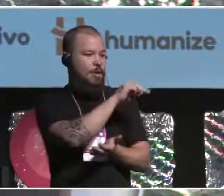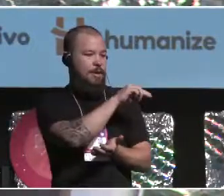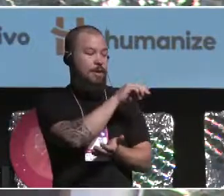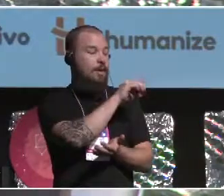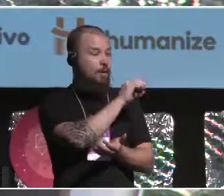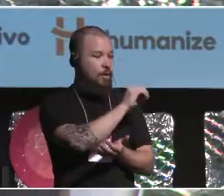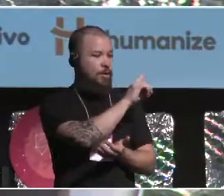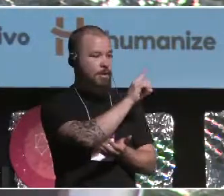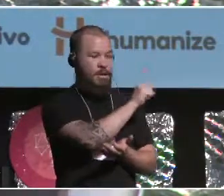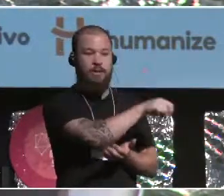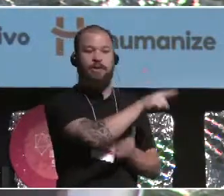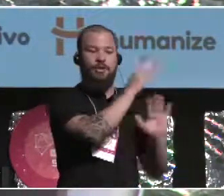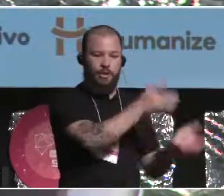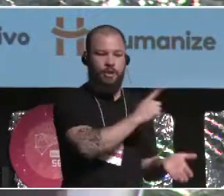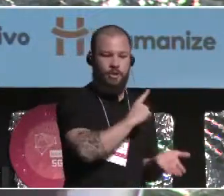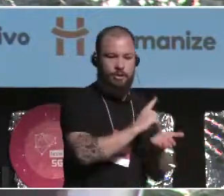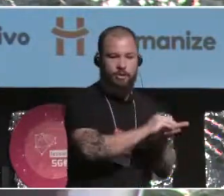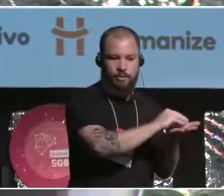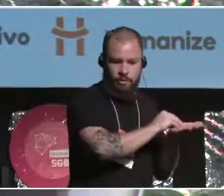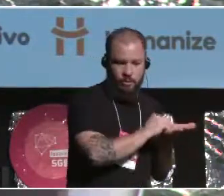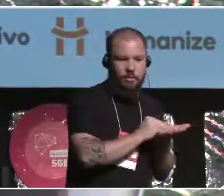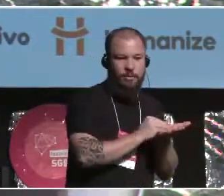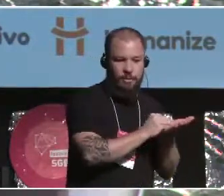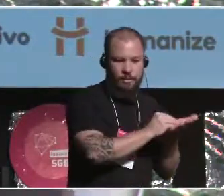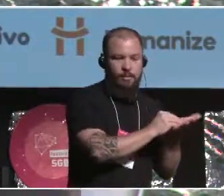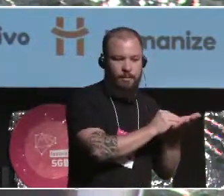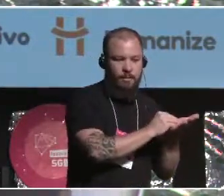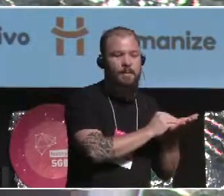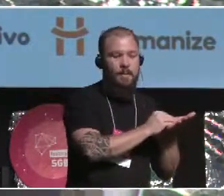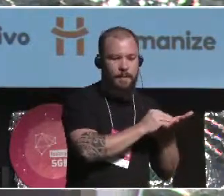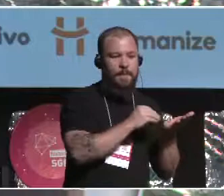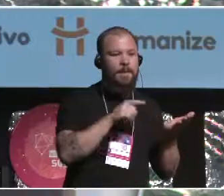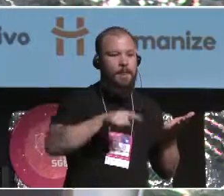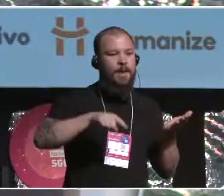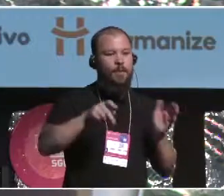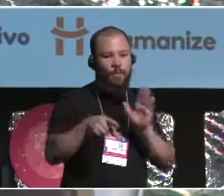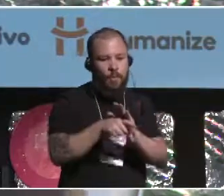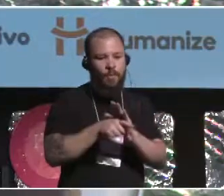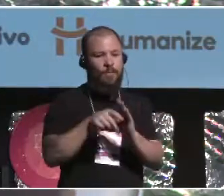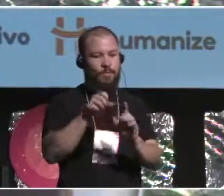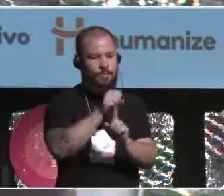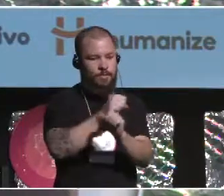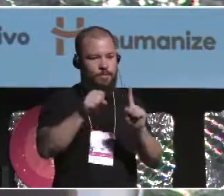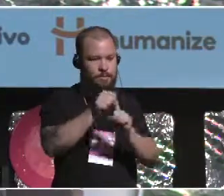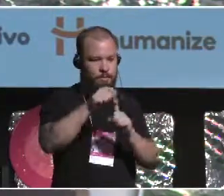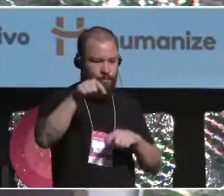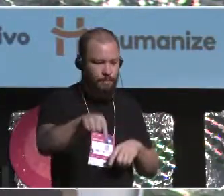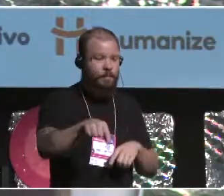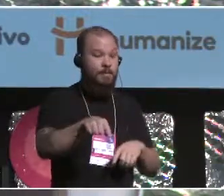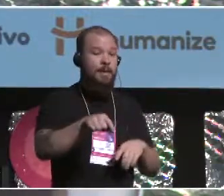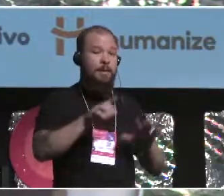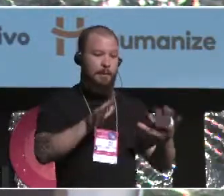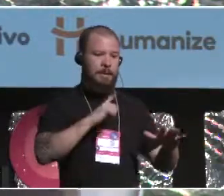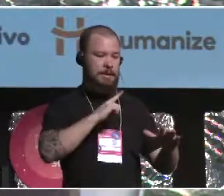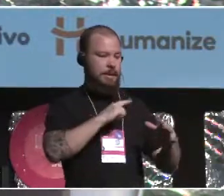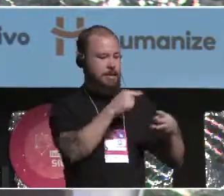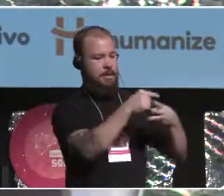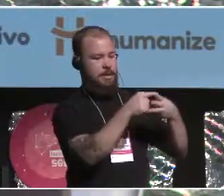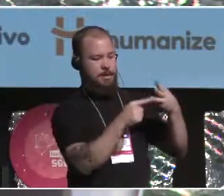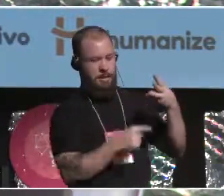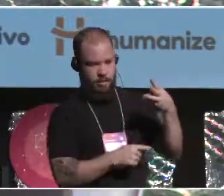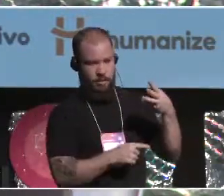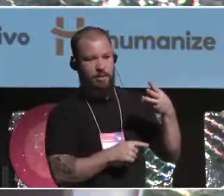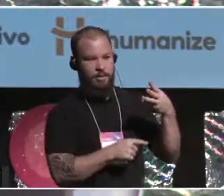del gobierno y organizaciones de sociedad civil y demás. Pero teniendo en cuenta que hay 3 niveles de indicadores, el nivel